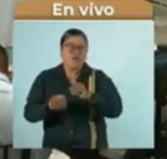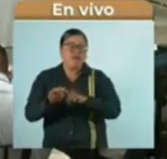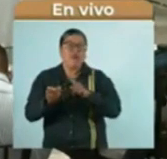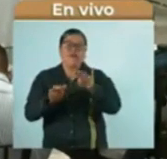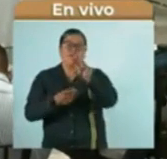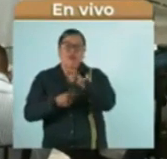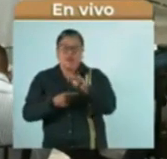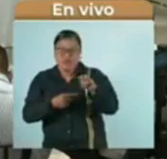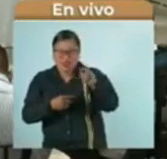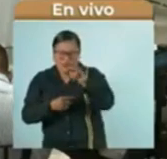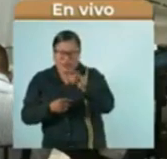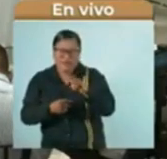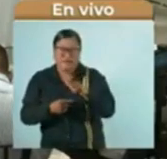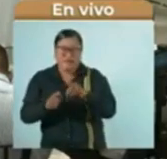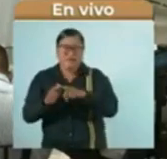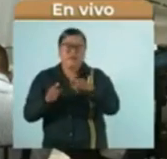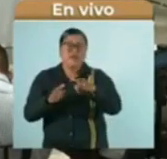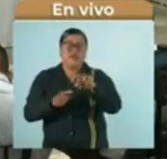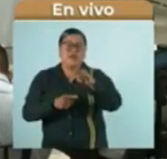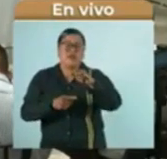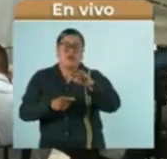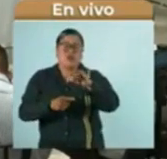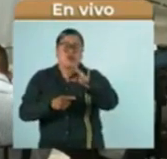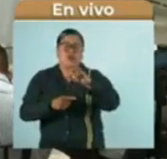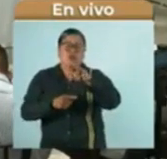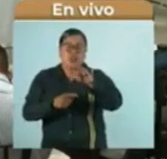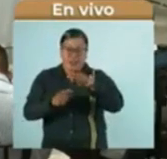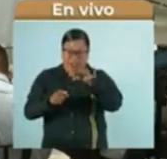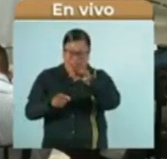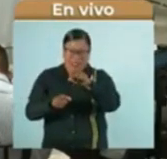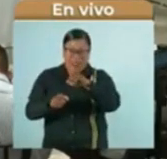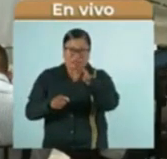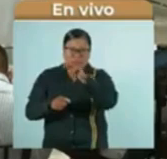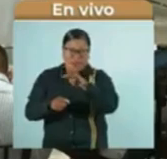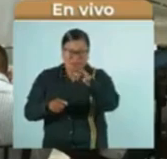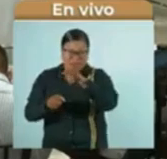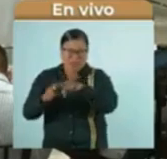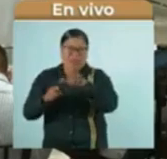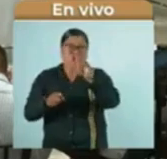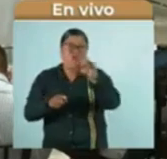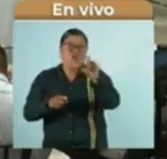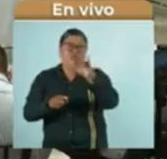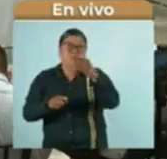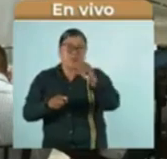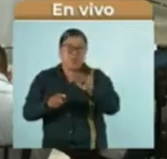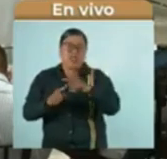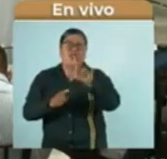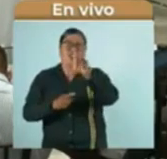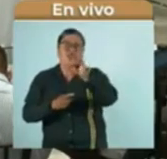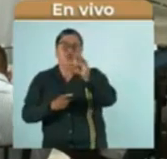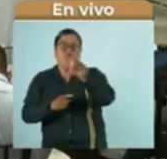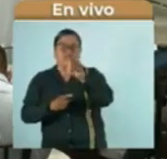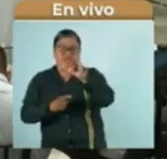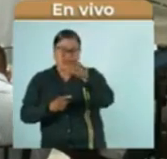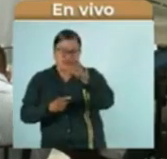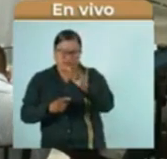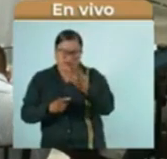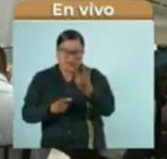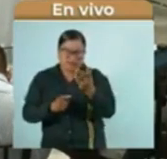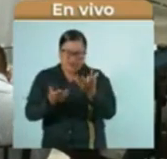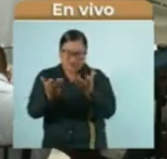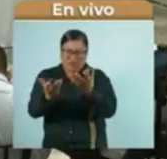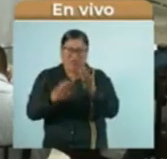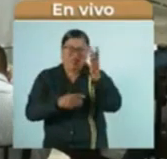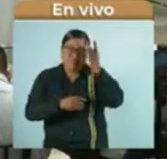Mitla con la colonia mojonera en Mitla Santa Catarina licha y San Baltazar licha San